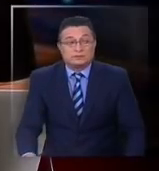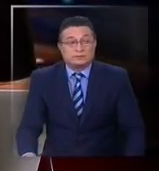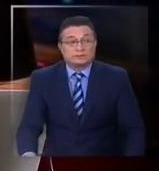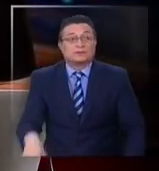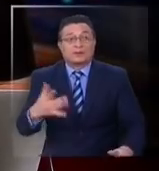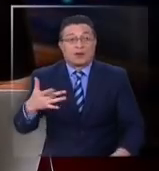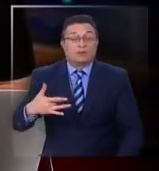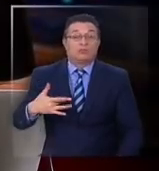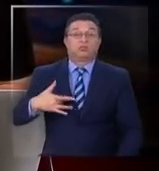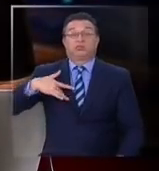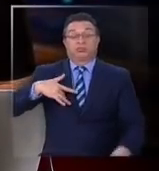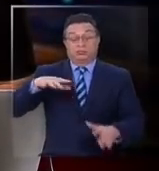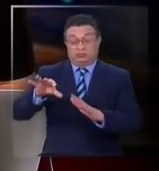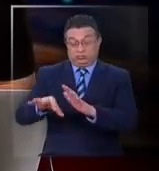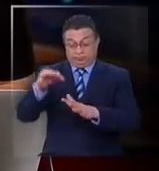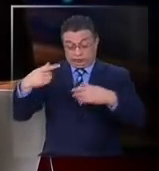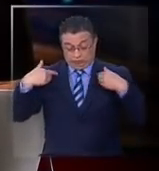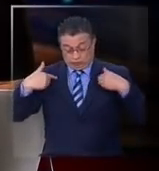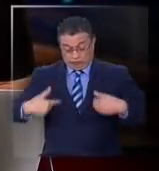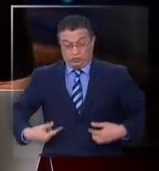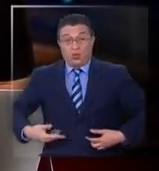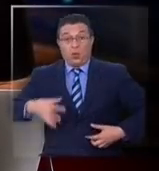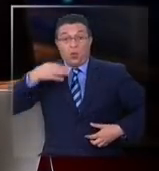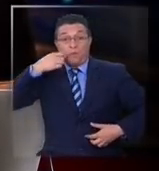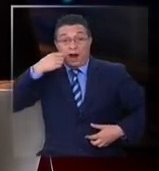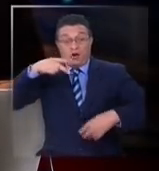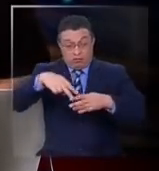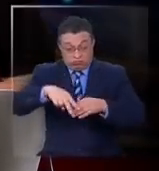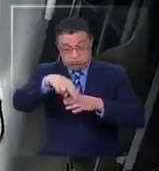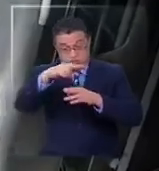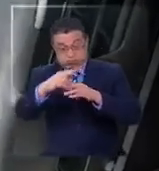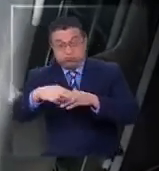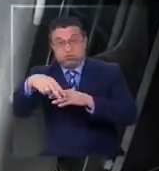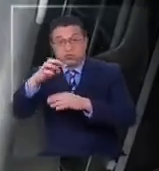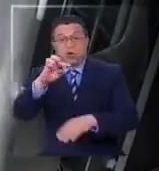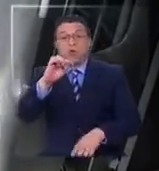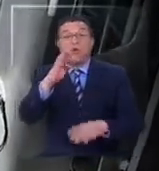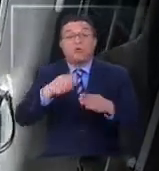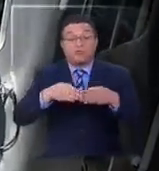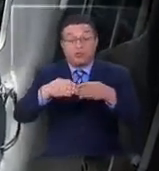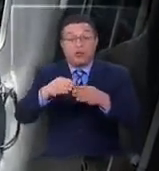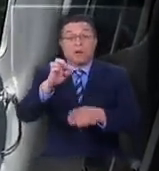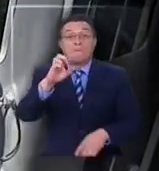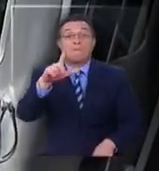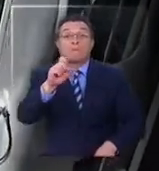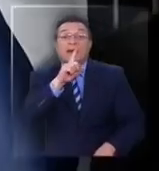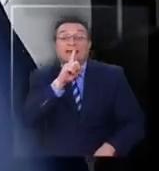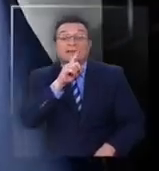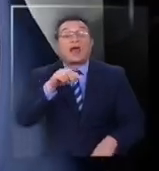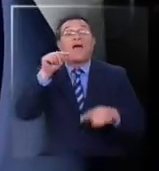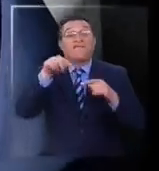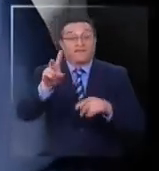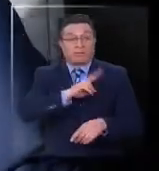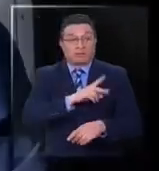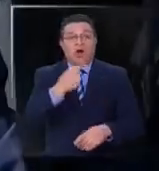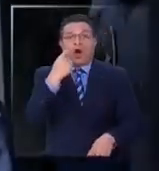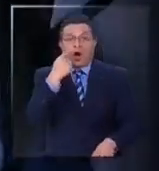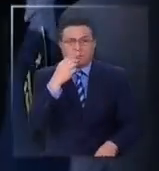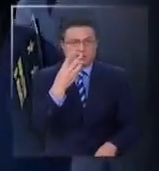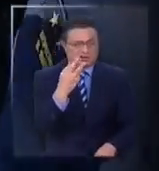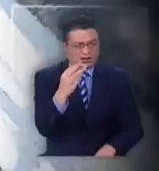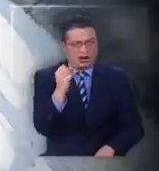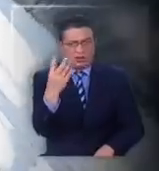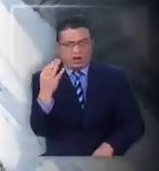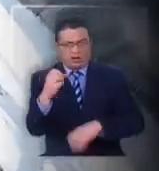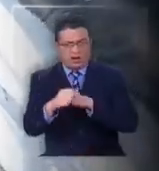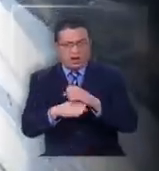Impacto ha provocado el hallazgo de un torso humano flotando en el muelle Prat de Valparaíso. El torso corresponde al de un hombre de entre 30 y 40